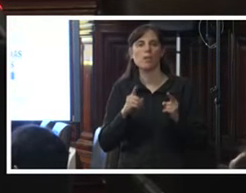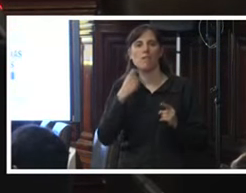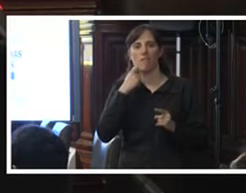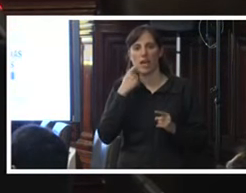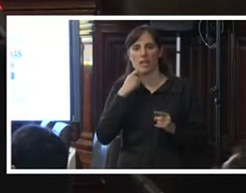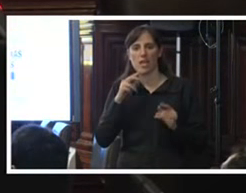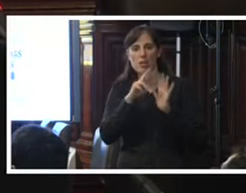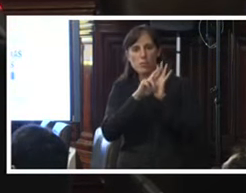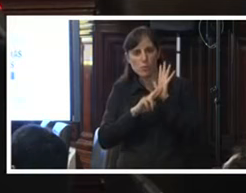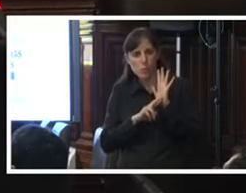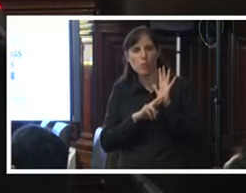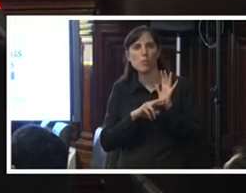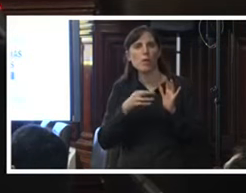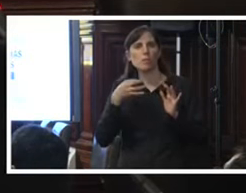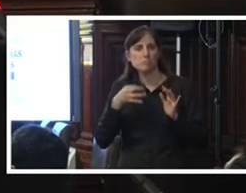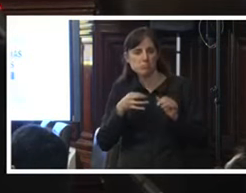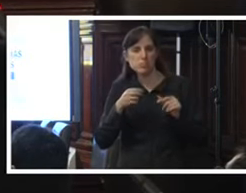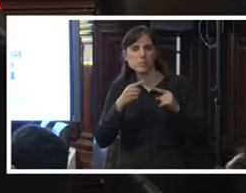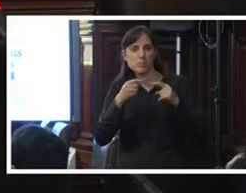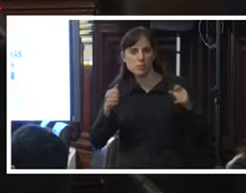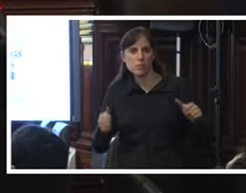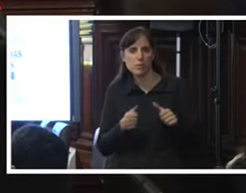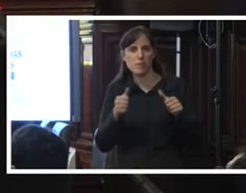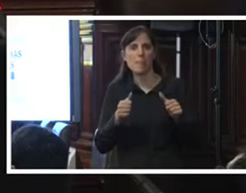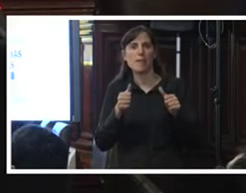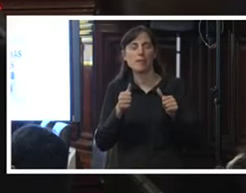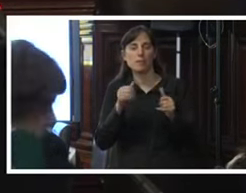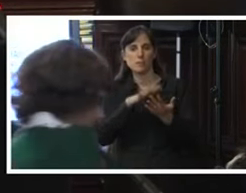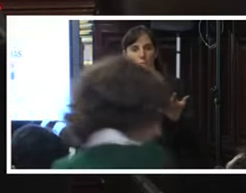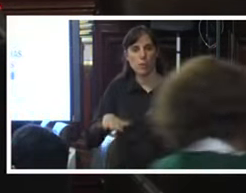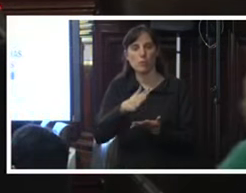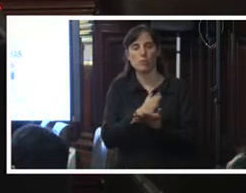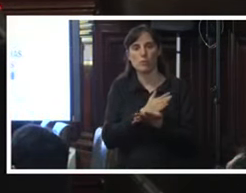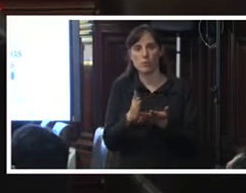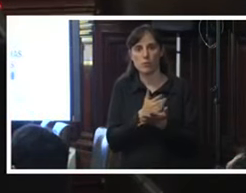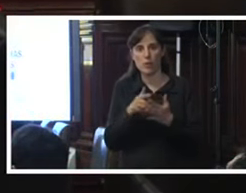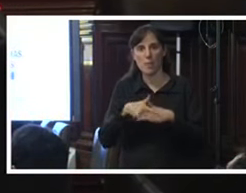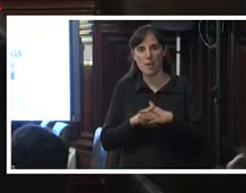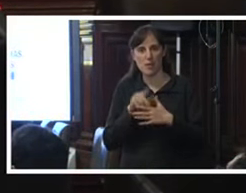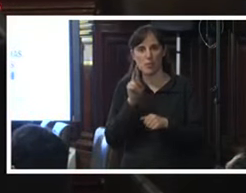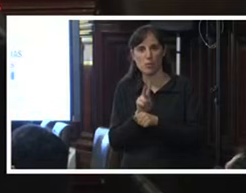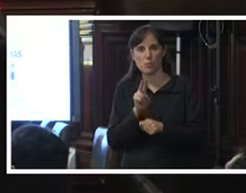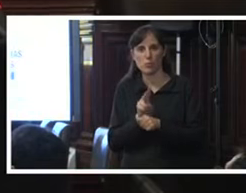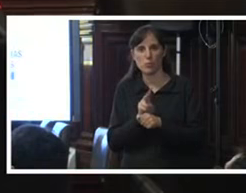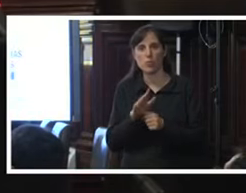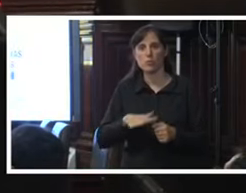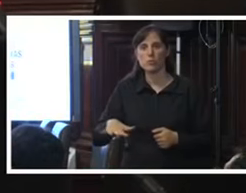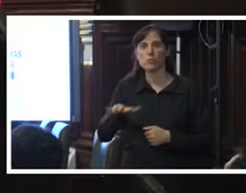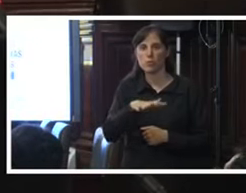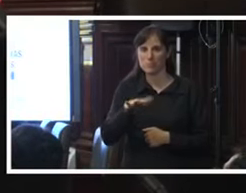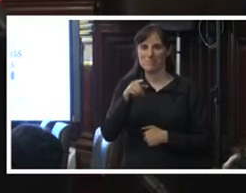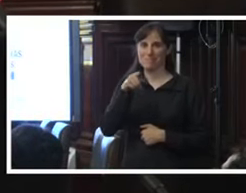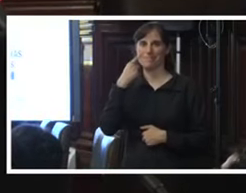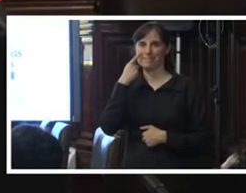acreditación protocolos de activación ante situaciones de discriminación y mecanismos de control ante estas situaciones lo cual vulnera la